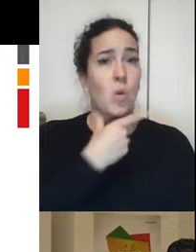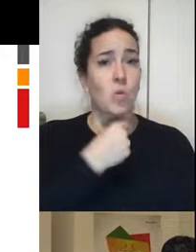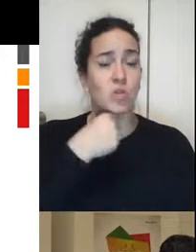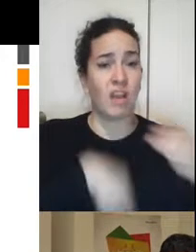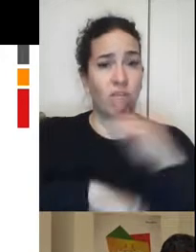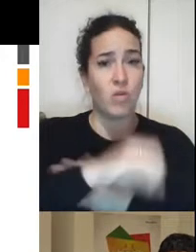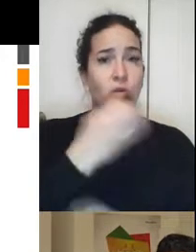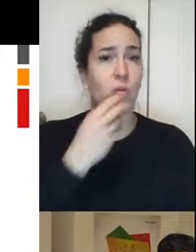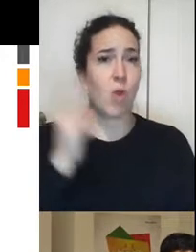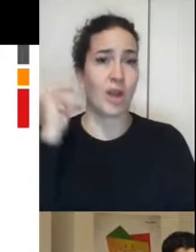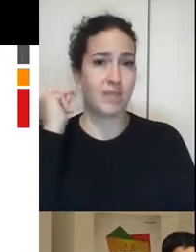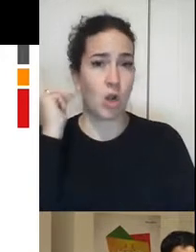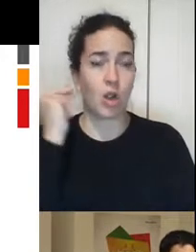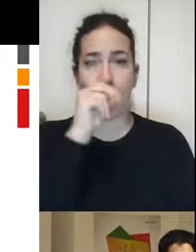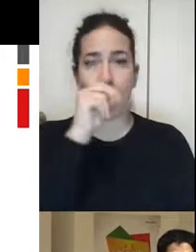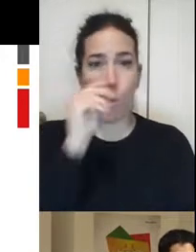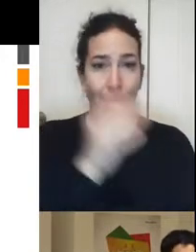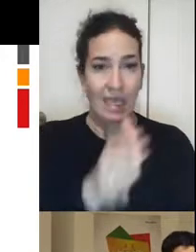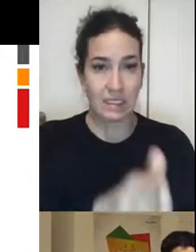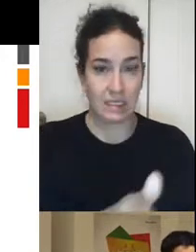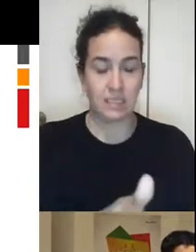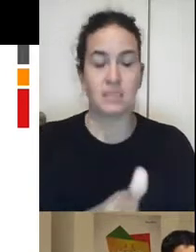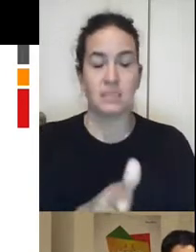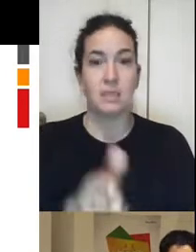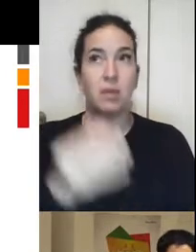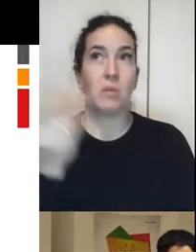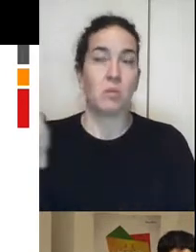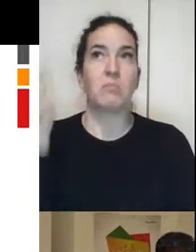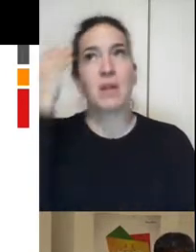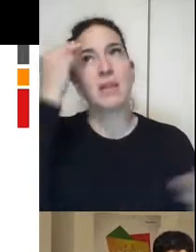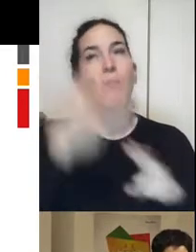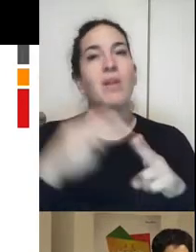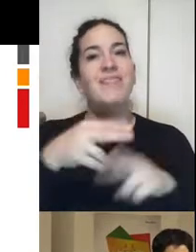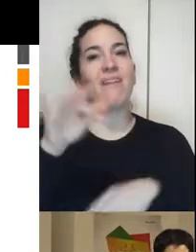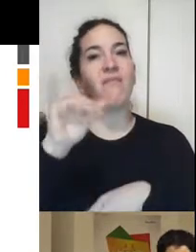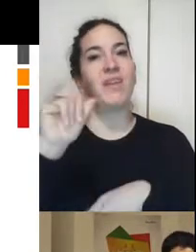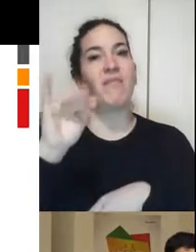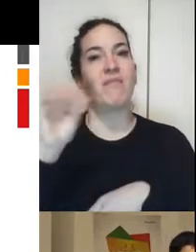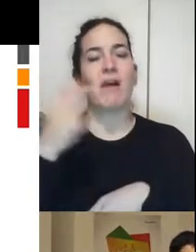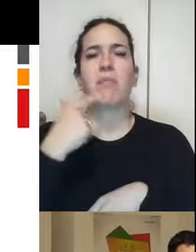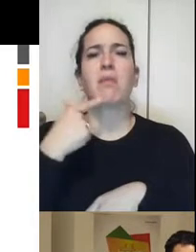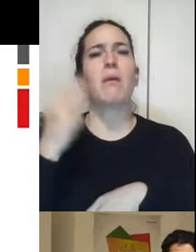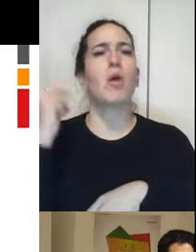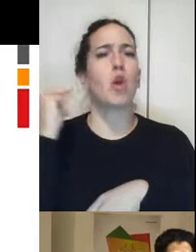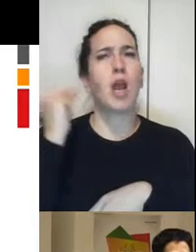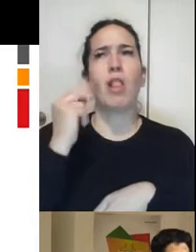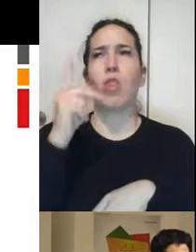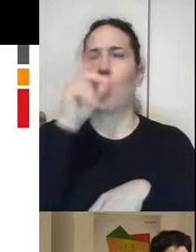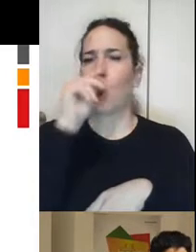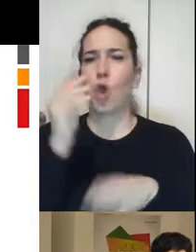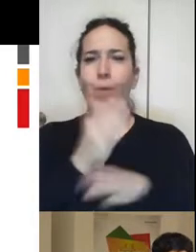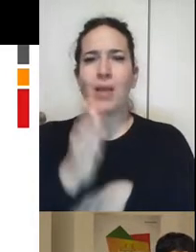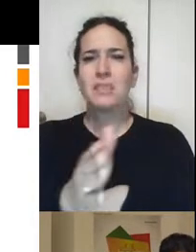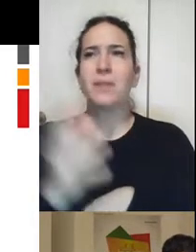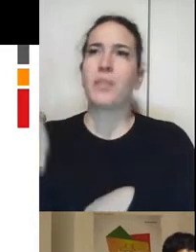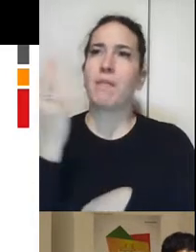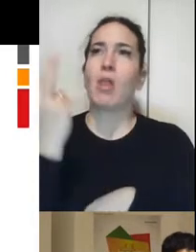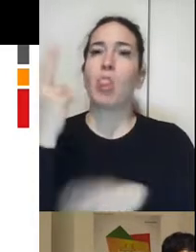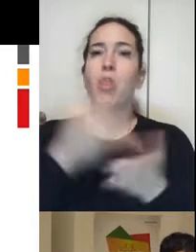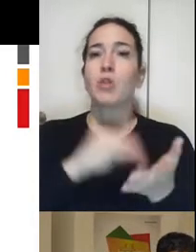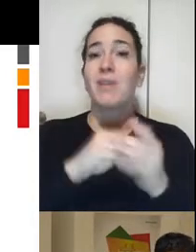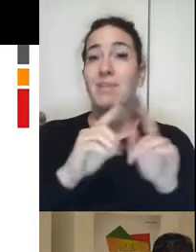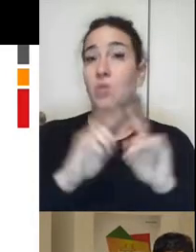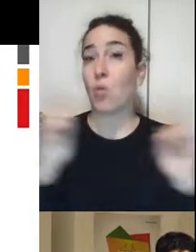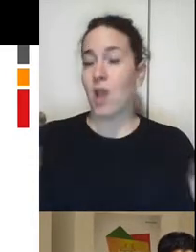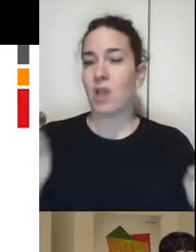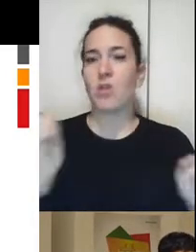pues imaginémonos una política de la FIFA que dijera, vamos a pedirle a Messi y a Ronaldo que un par de partidos al año no jueguen en